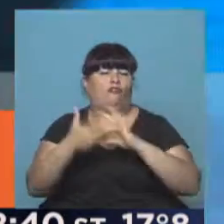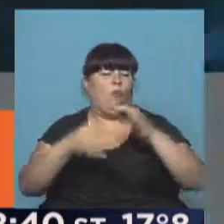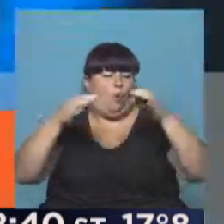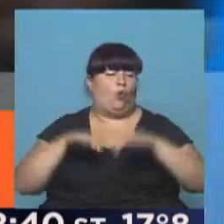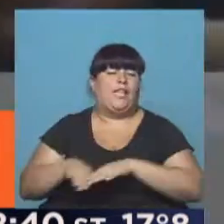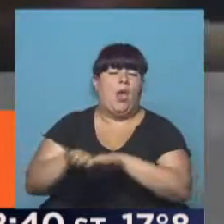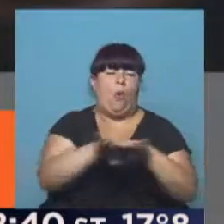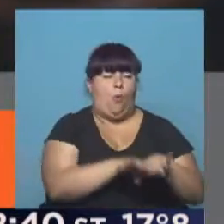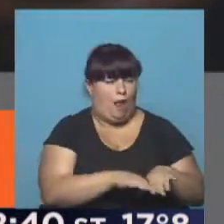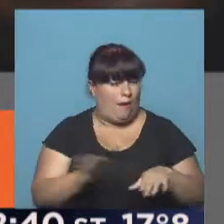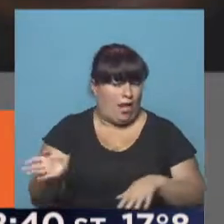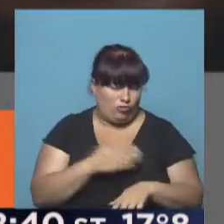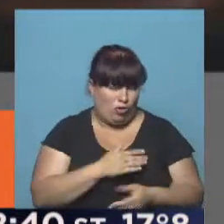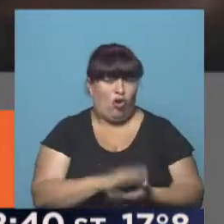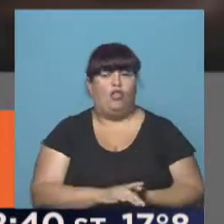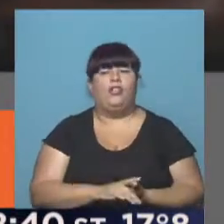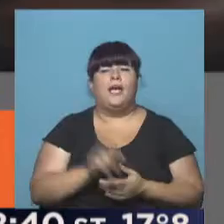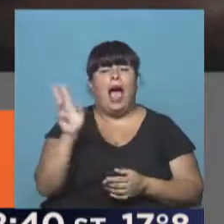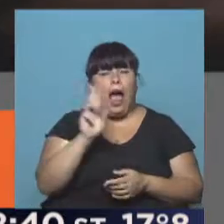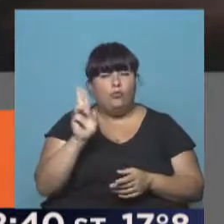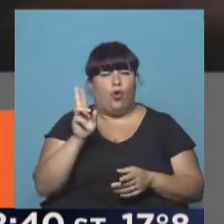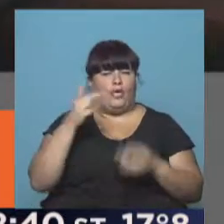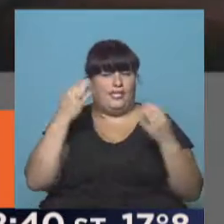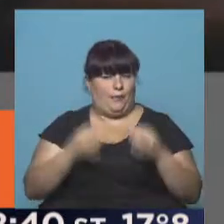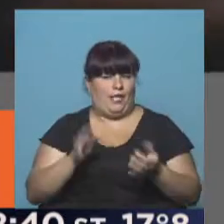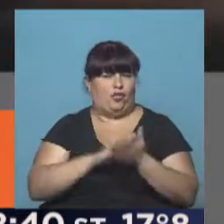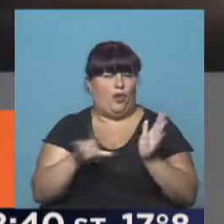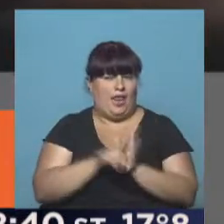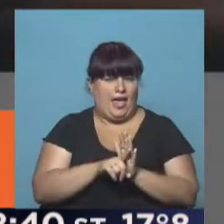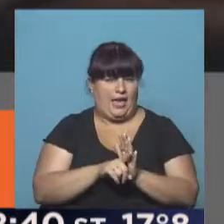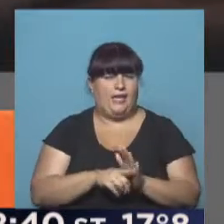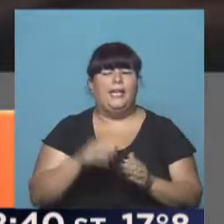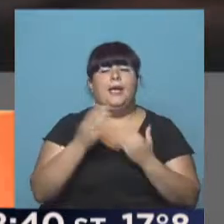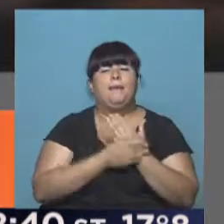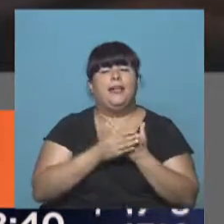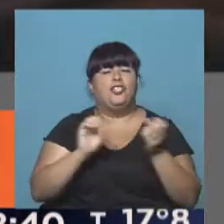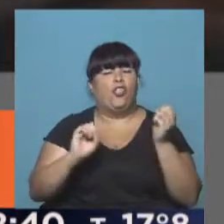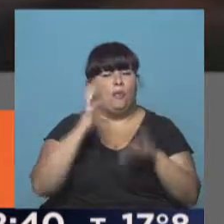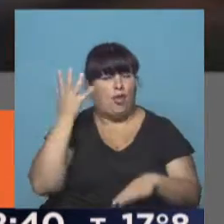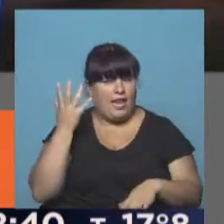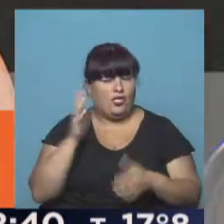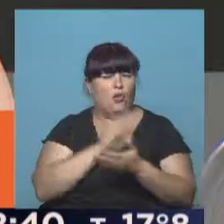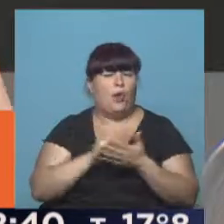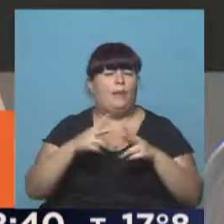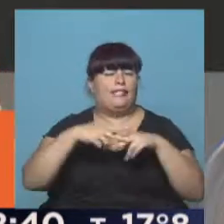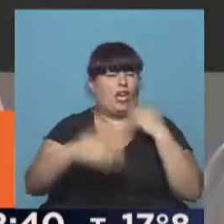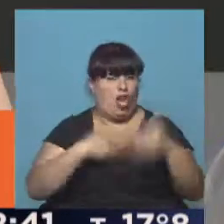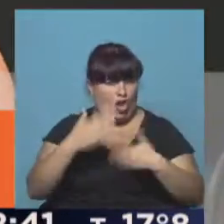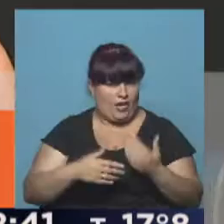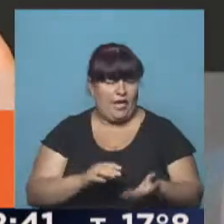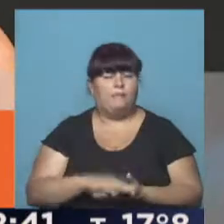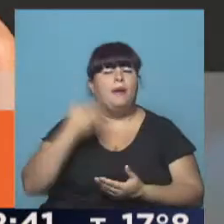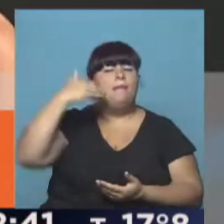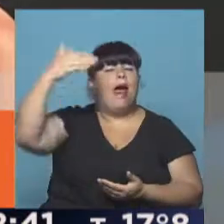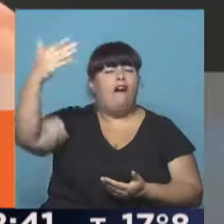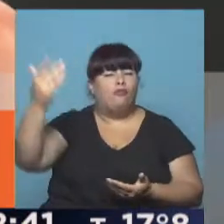sea justa que genera igualdad de oportunidades y que permite hacer las cosas dentro del marco de la ley ministro de modernización innovación y tecnología ministro del